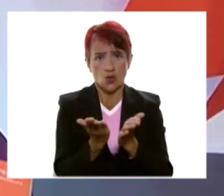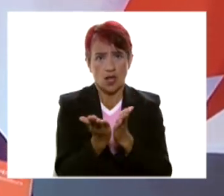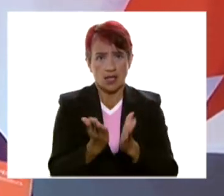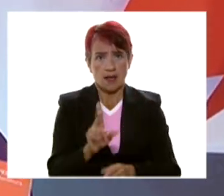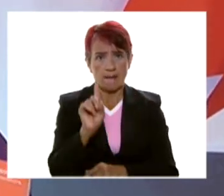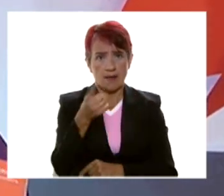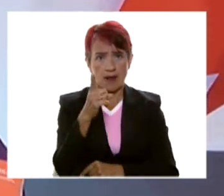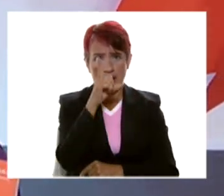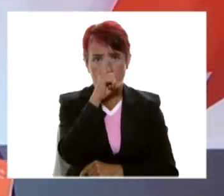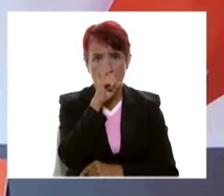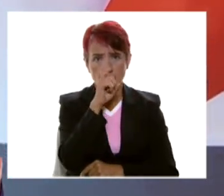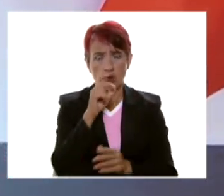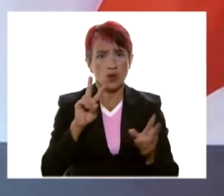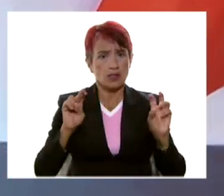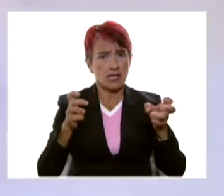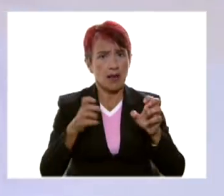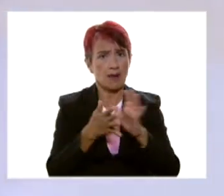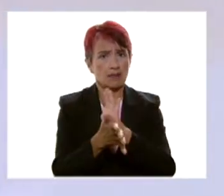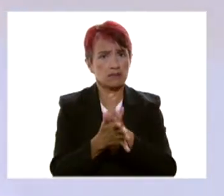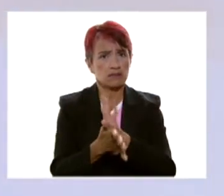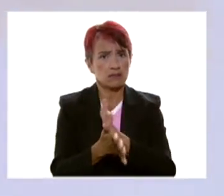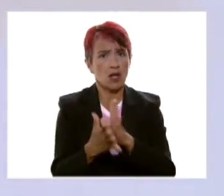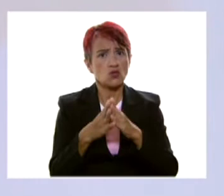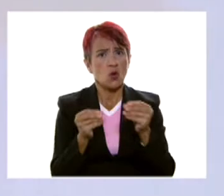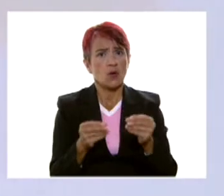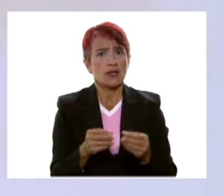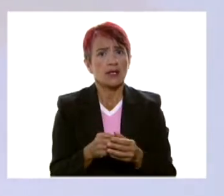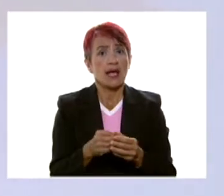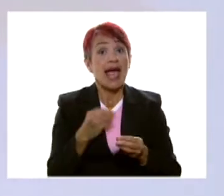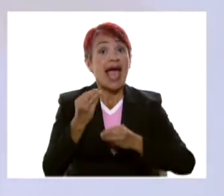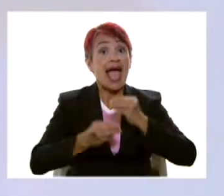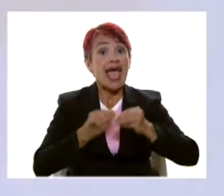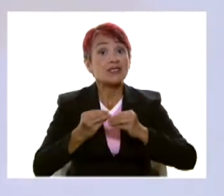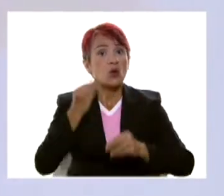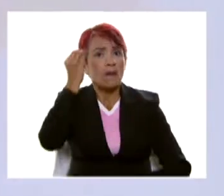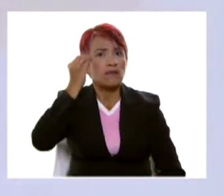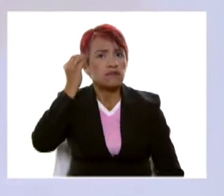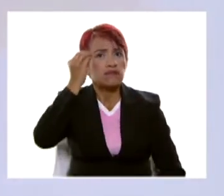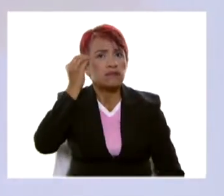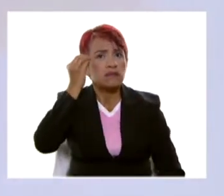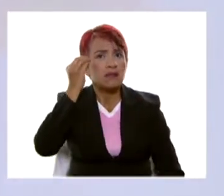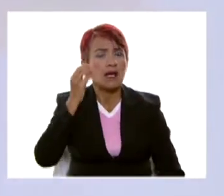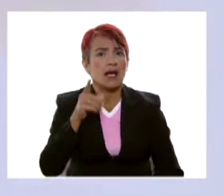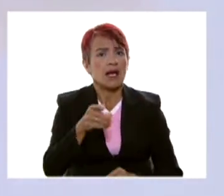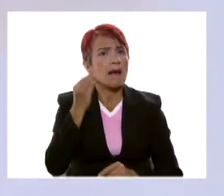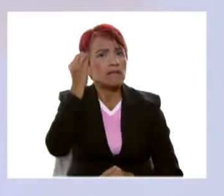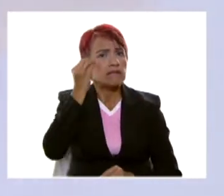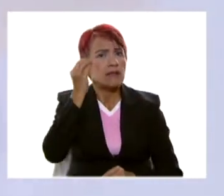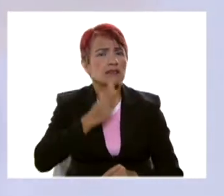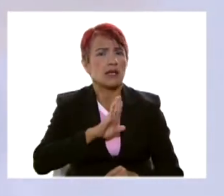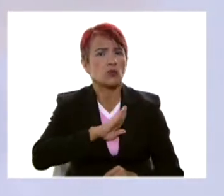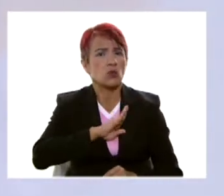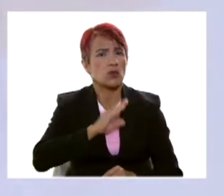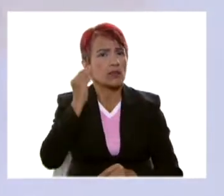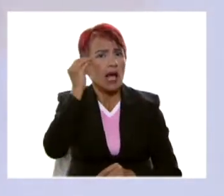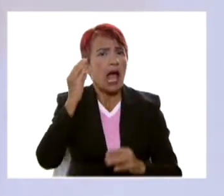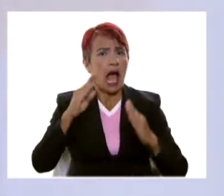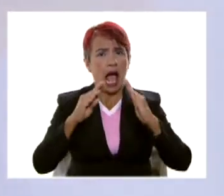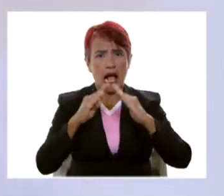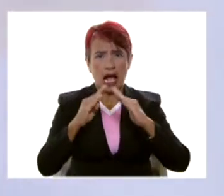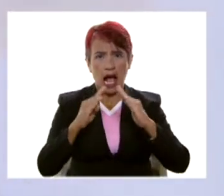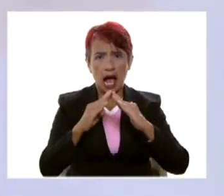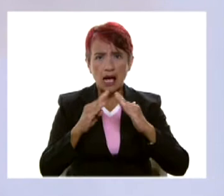año y estaremos hablando sobre un tema muy importante y es hechos y opiniones. Sé que día a día nosotros en nuestra casa, en